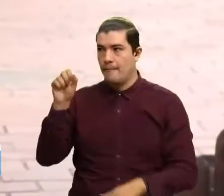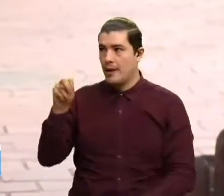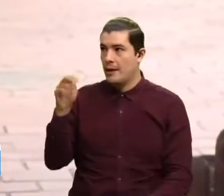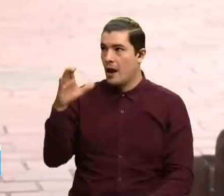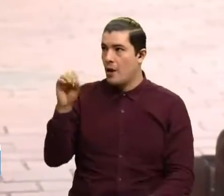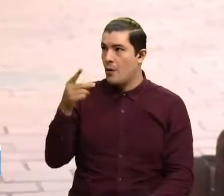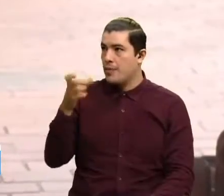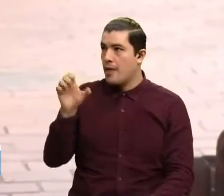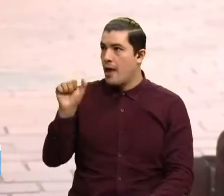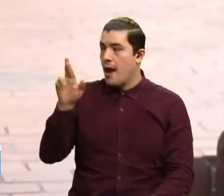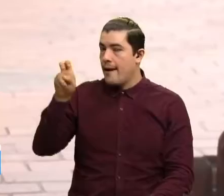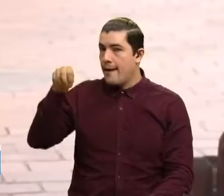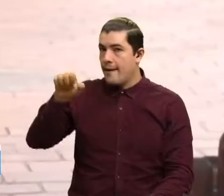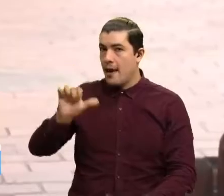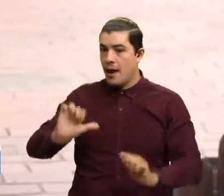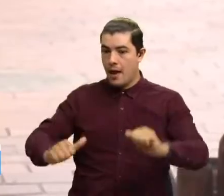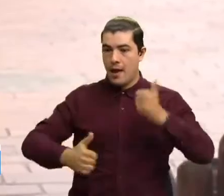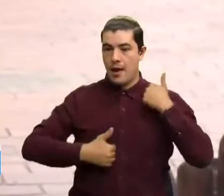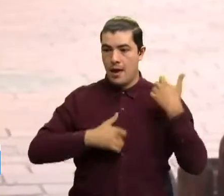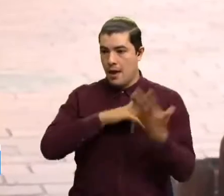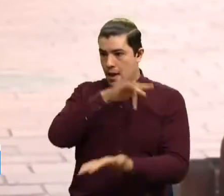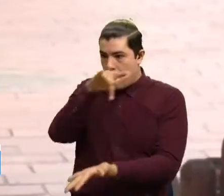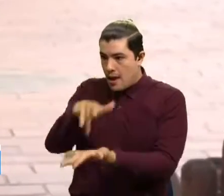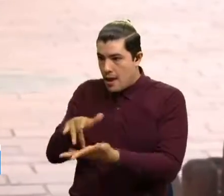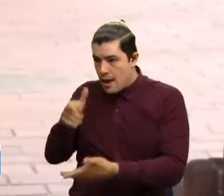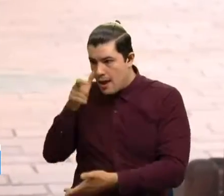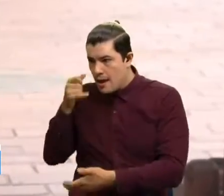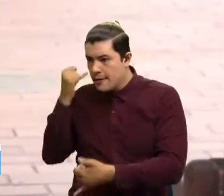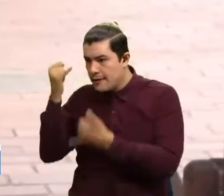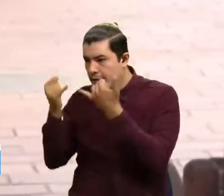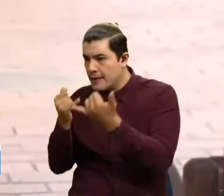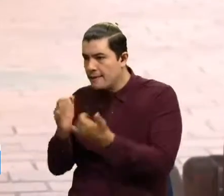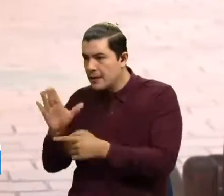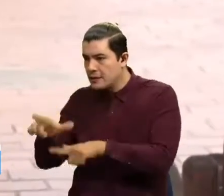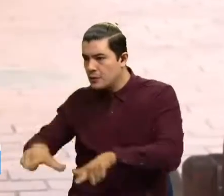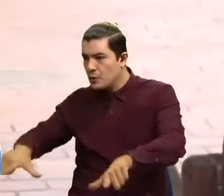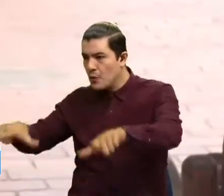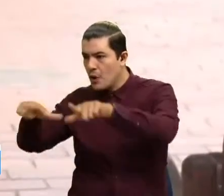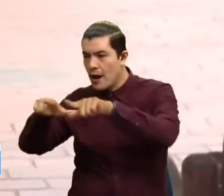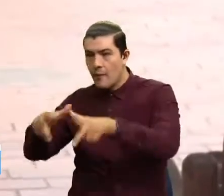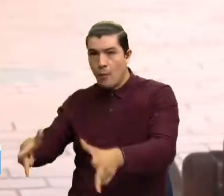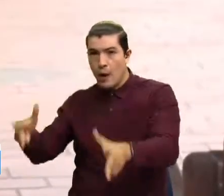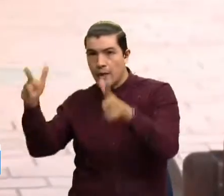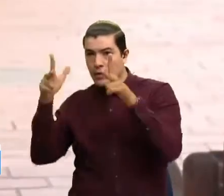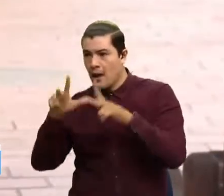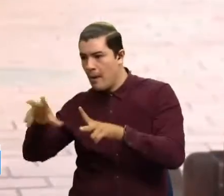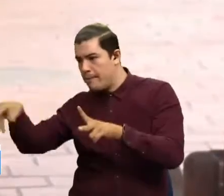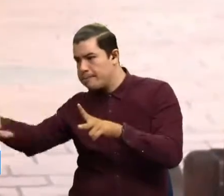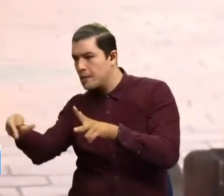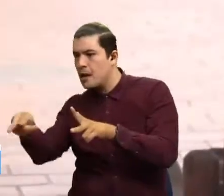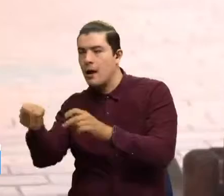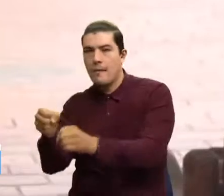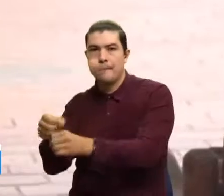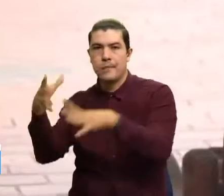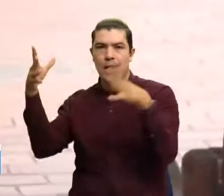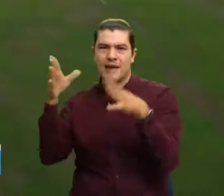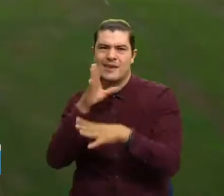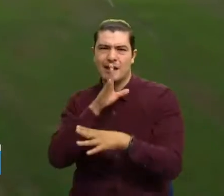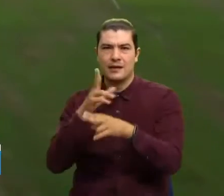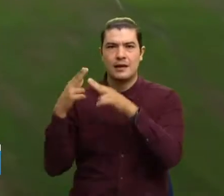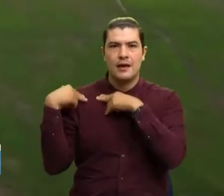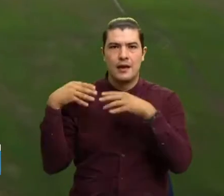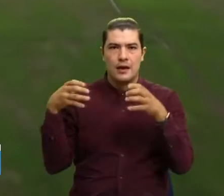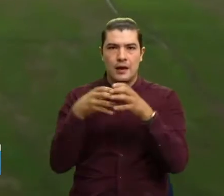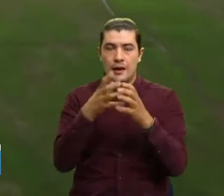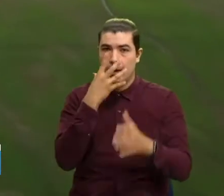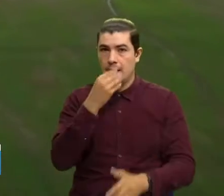Ejército Nacional para poder neutralizar lo que al parecer era un nuevo atentado con artefacto explosivo por parte del grupo ELN. En